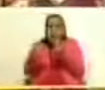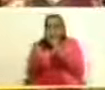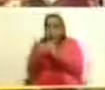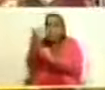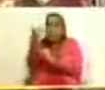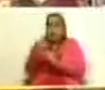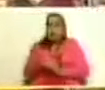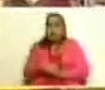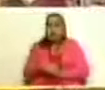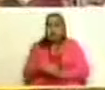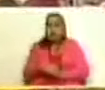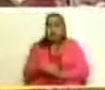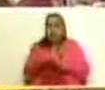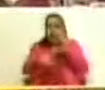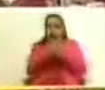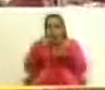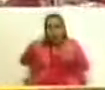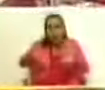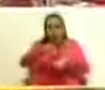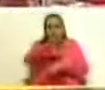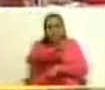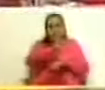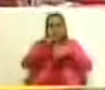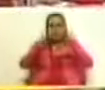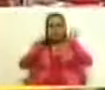al corte de hoy, 27 de febrero.